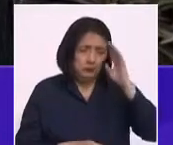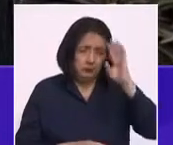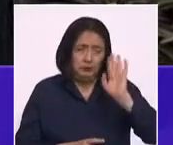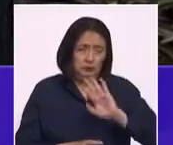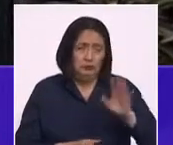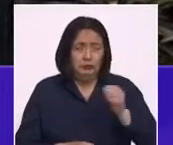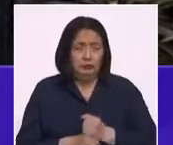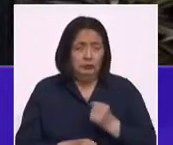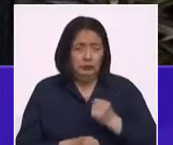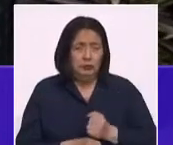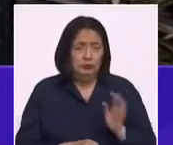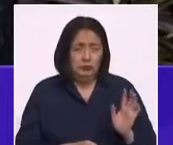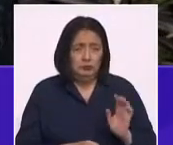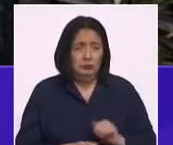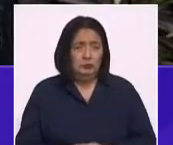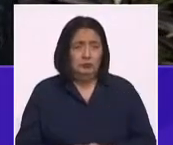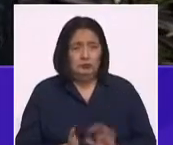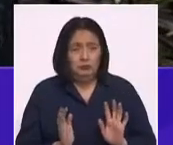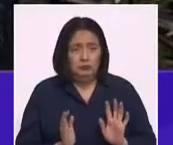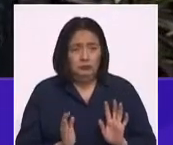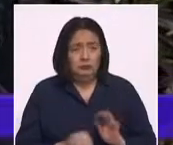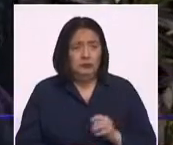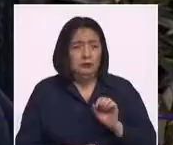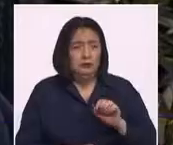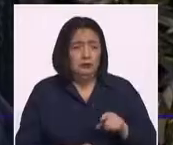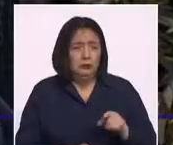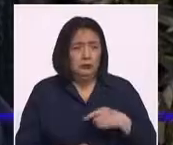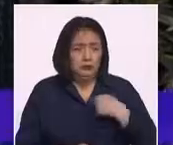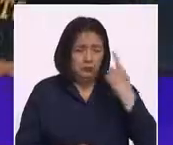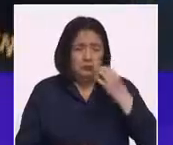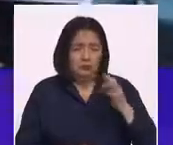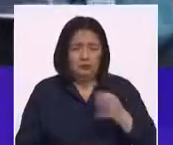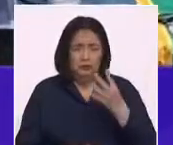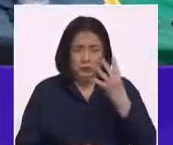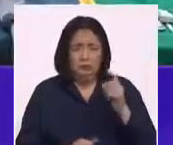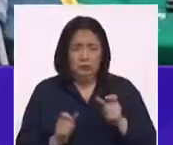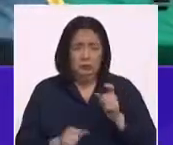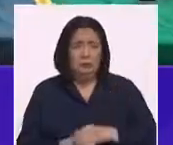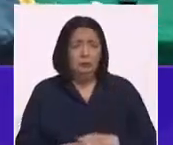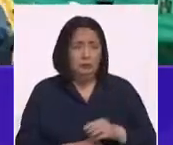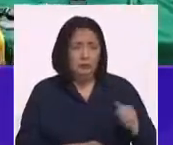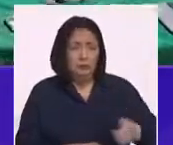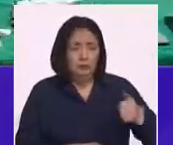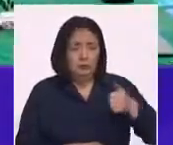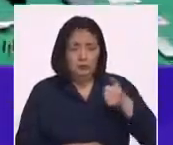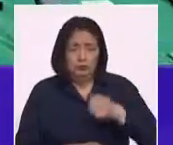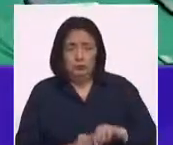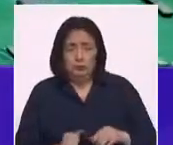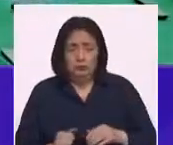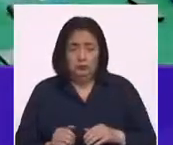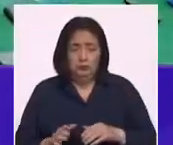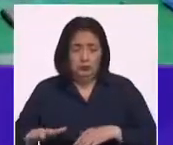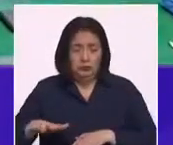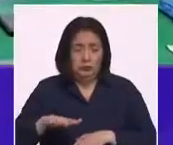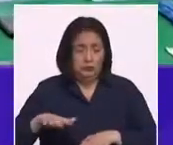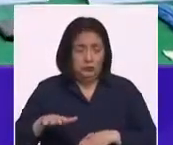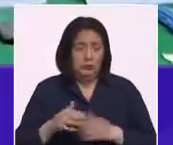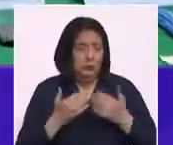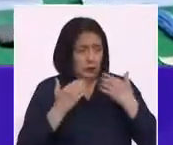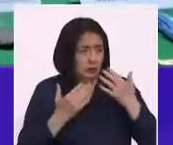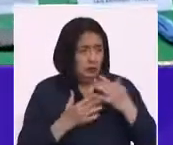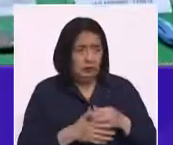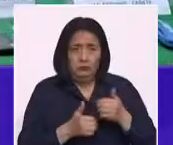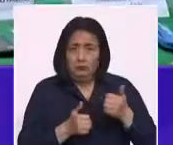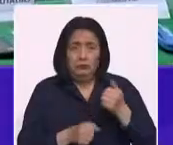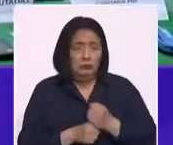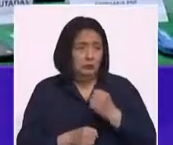labor y ha detenido pues a los, creo que son cuatro personas. Los propietarios del fondo agradecieron el rápido